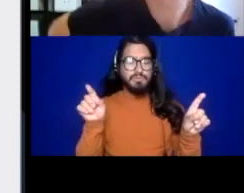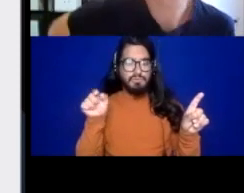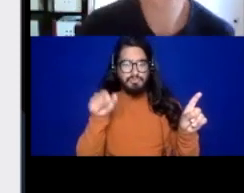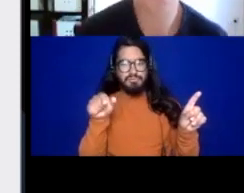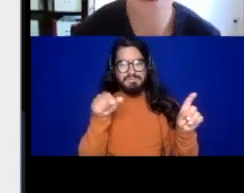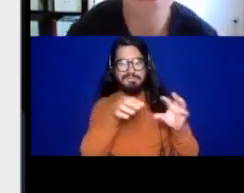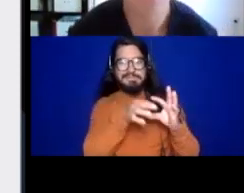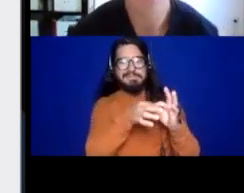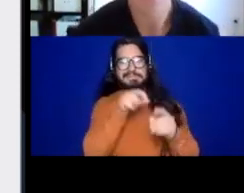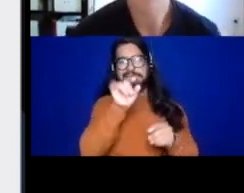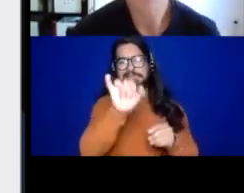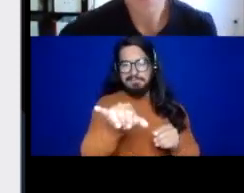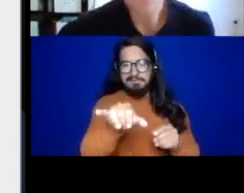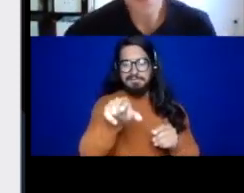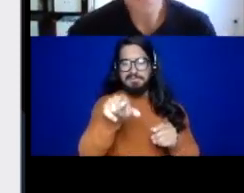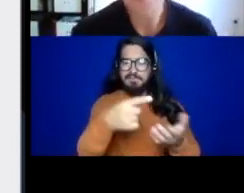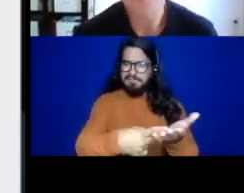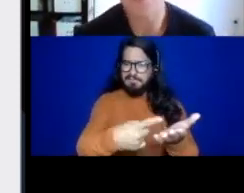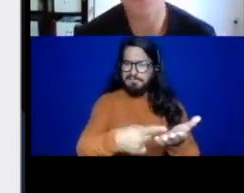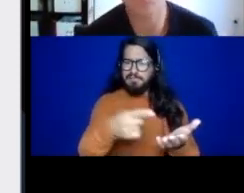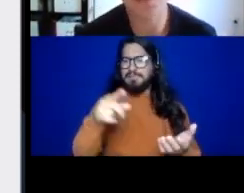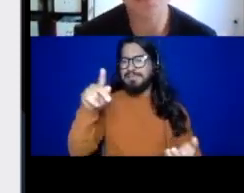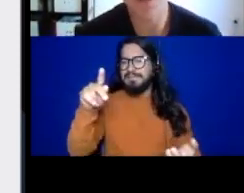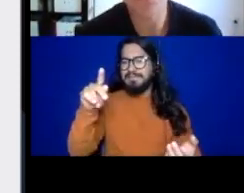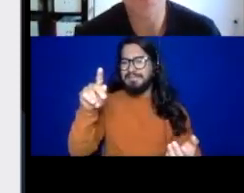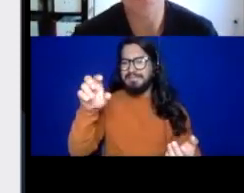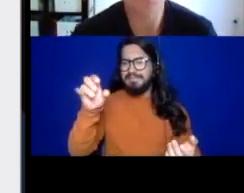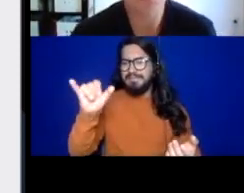Entonces, las diferencias entre estos, vamos a hablarlo.